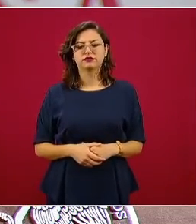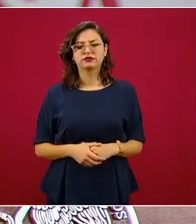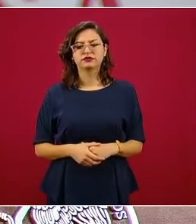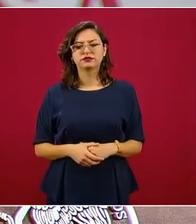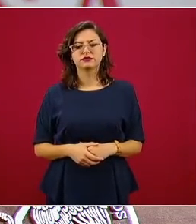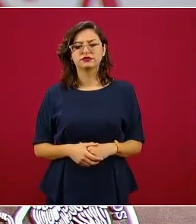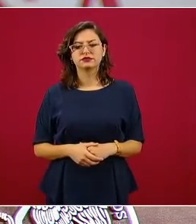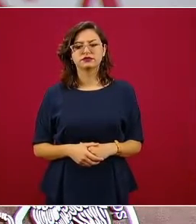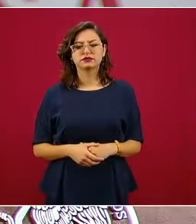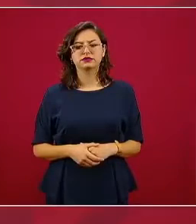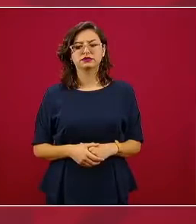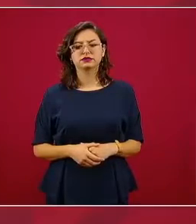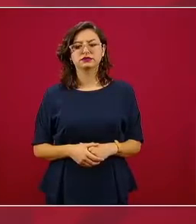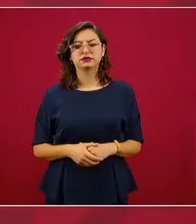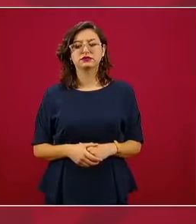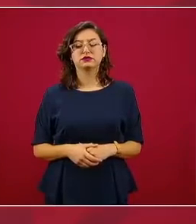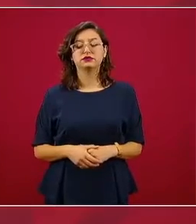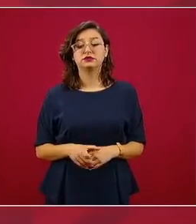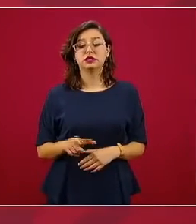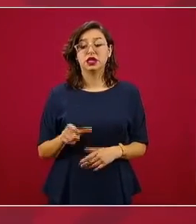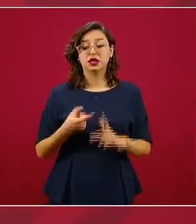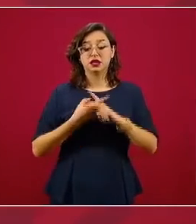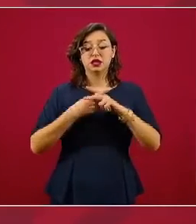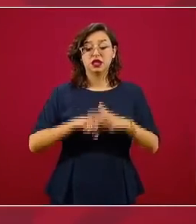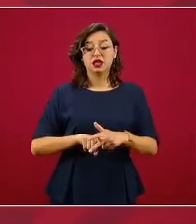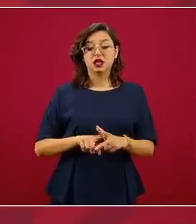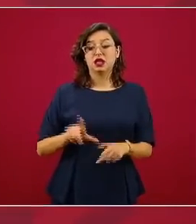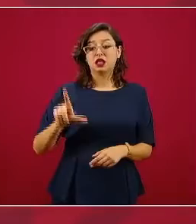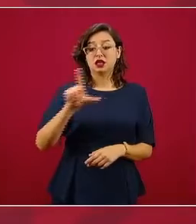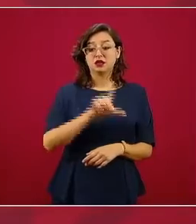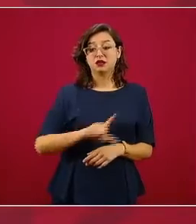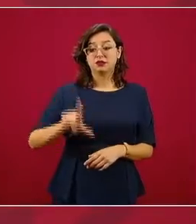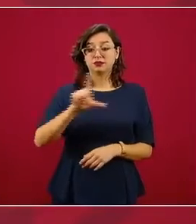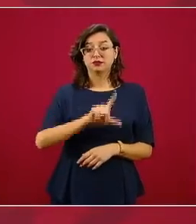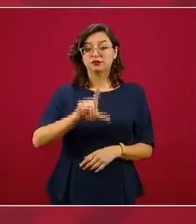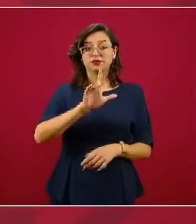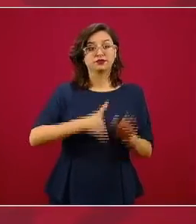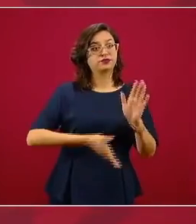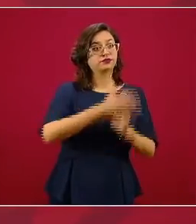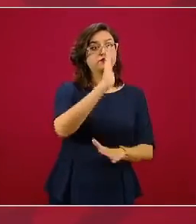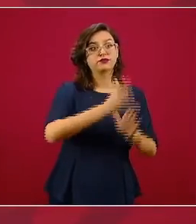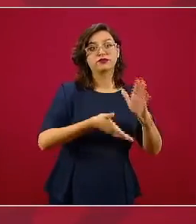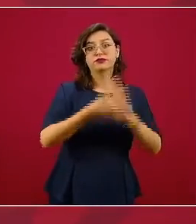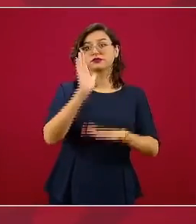desde el lunes en estos lugares,